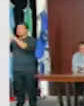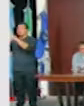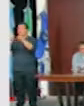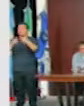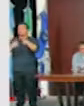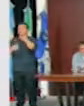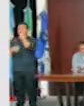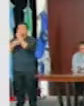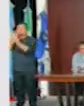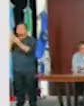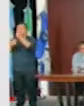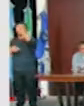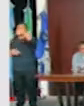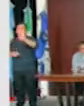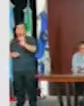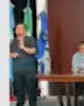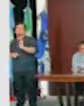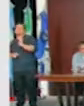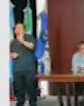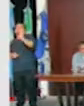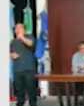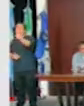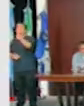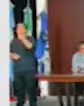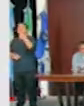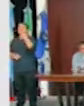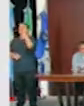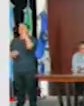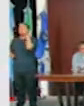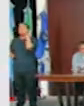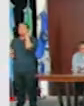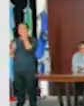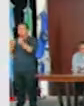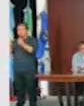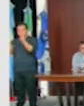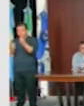cuando sean viejos? ¿Ah? ¿Alguien se lo planteó? Una vez